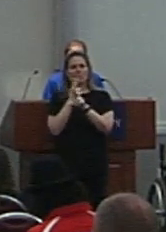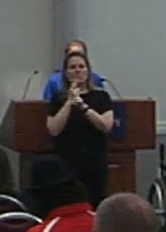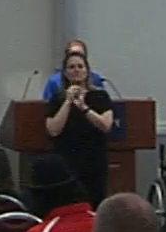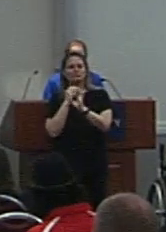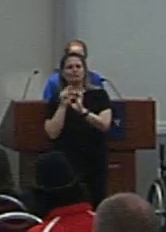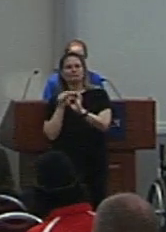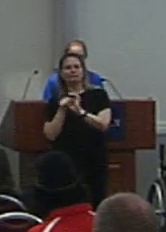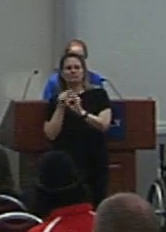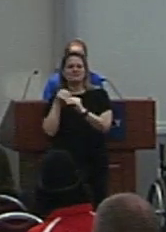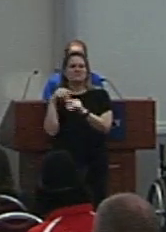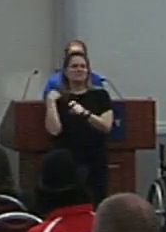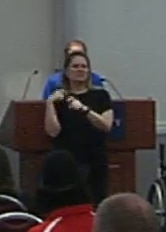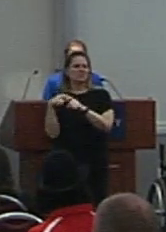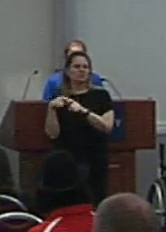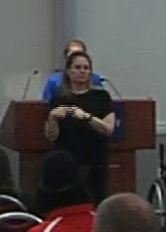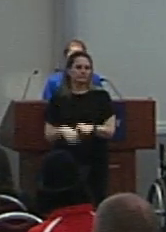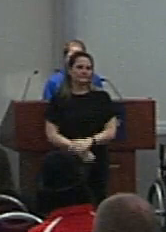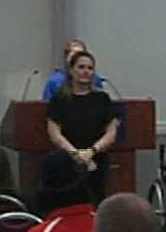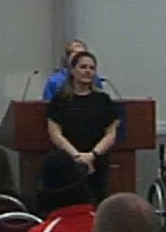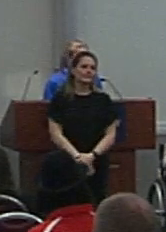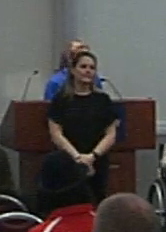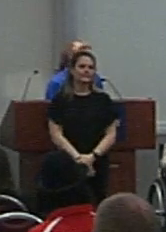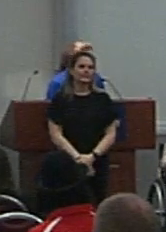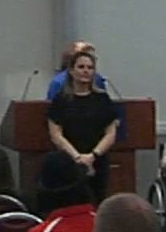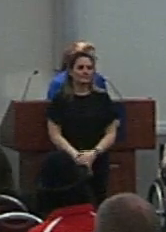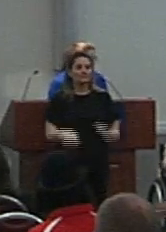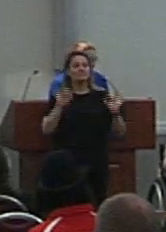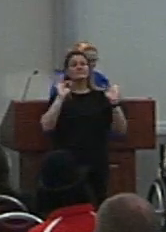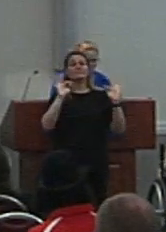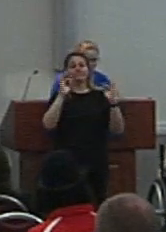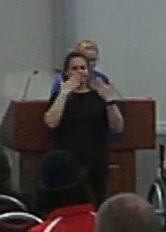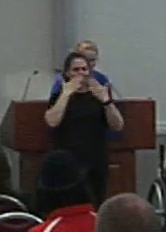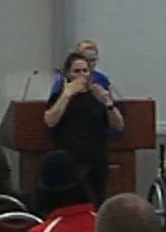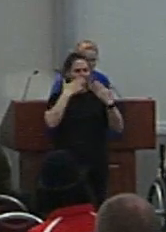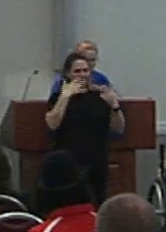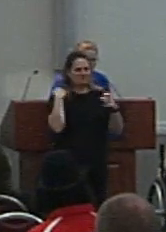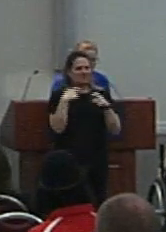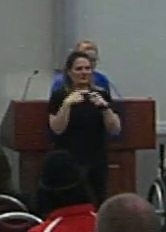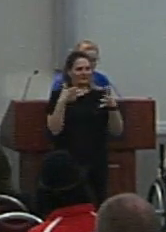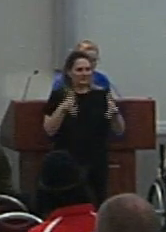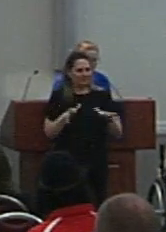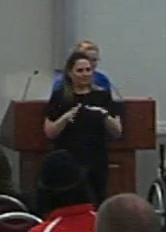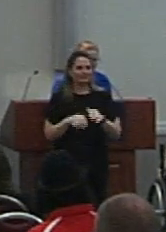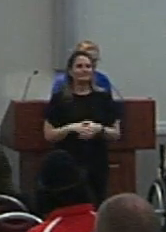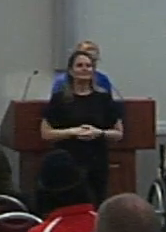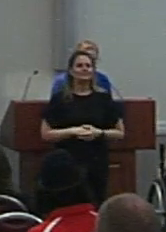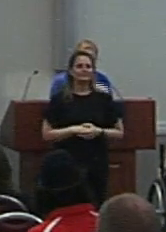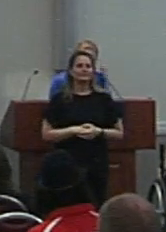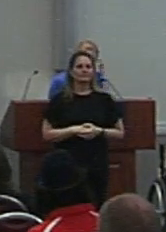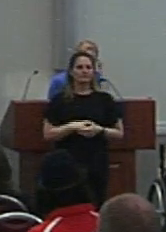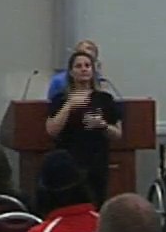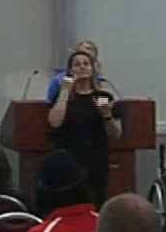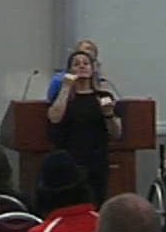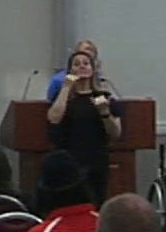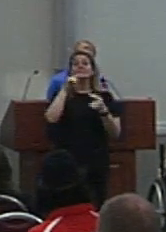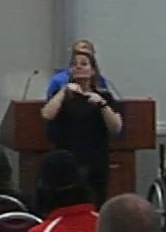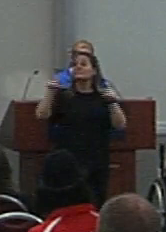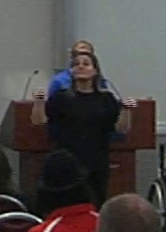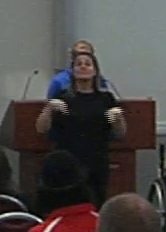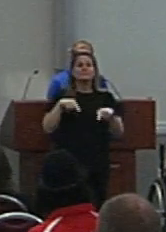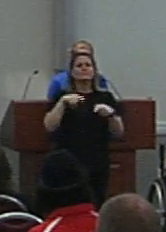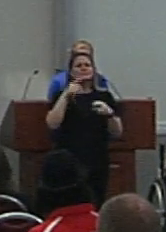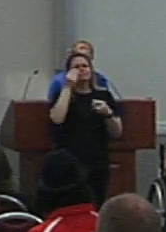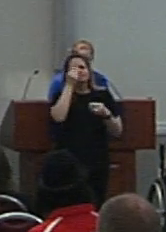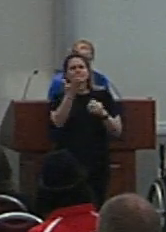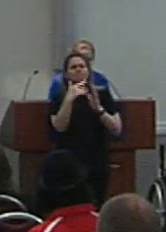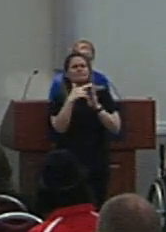chat. Muchas gracias. Thank you. And one more housekeeping rule. Please refrain from